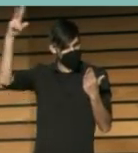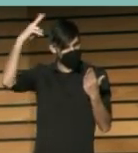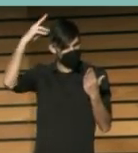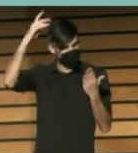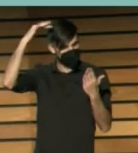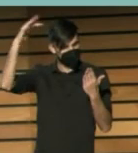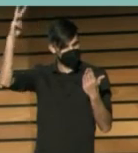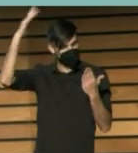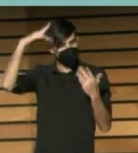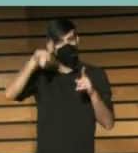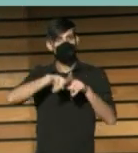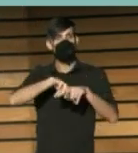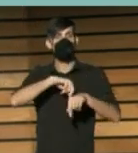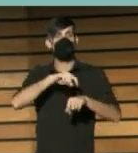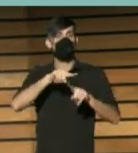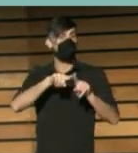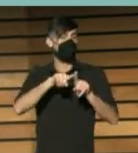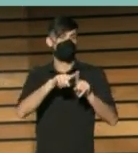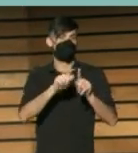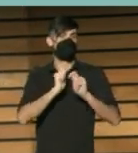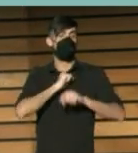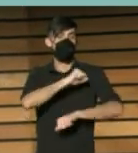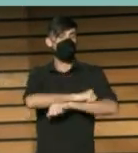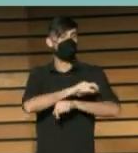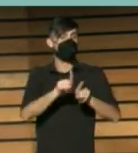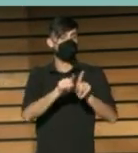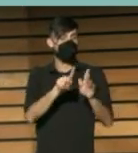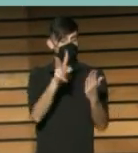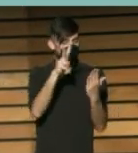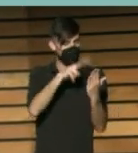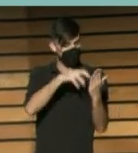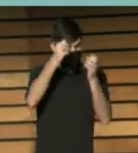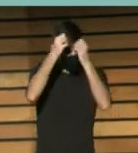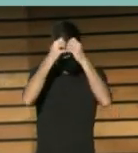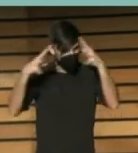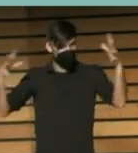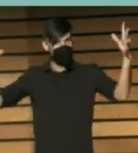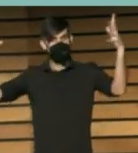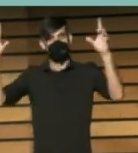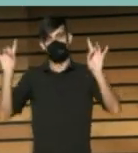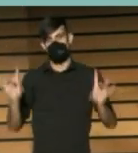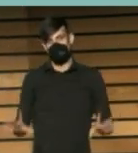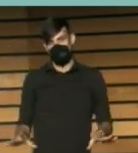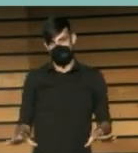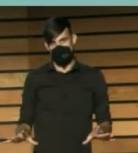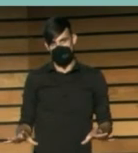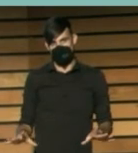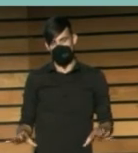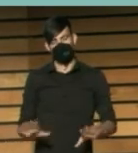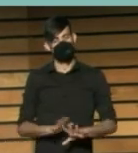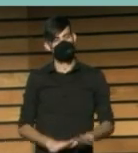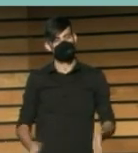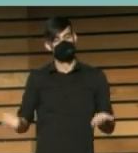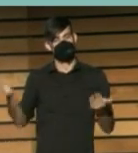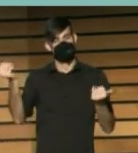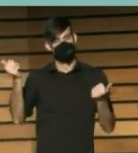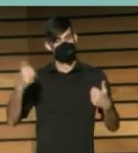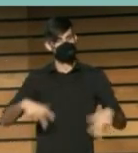esas ventanas maravillosas que son los libros. Pues con esto me despido. Muchas